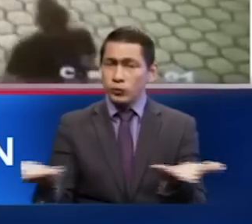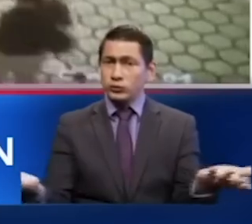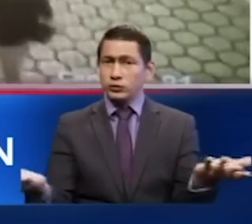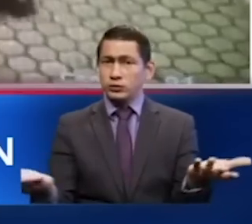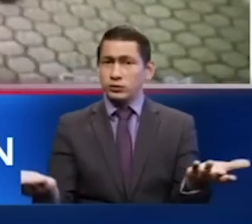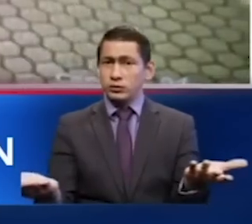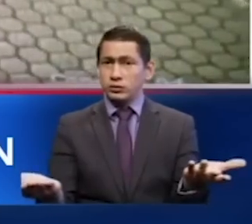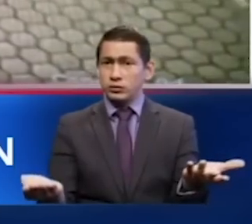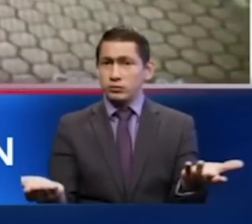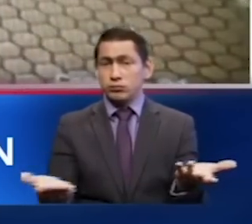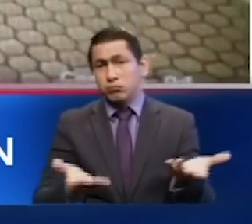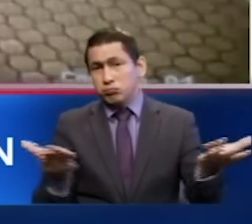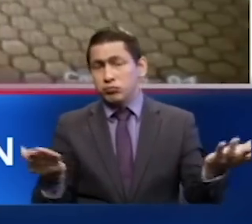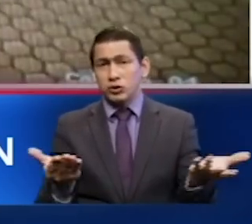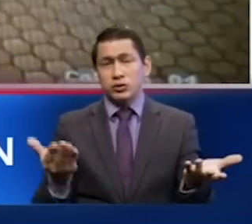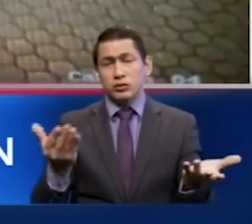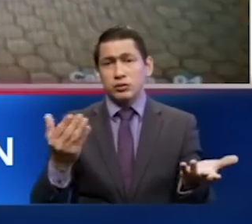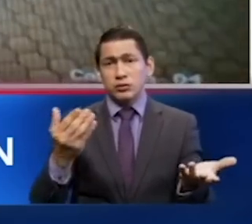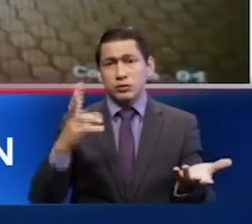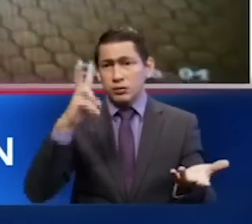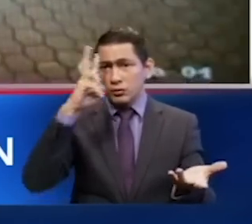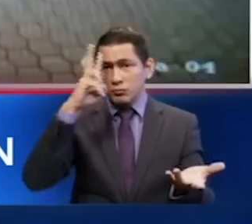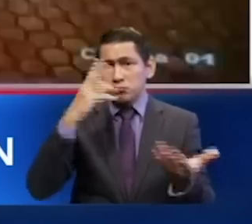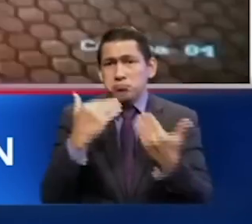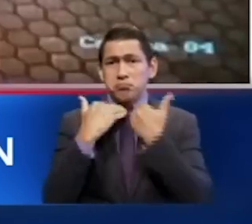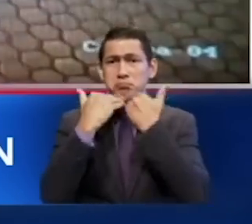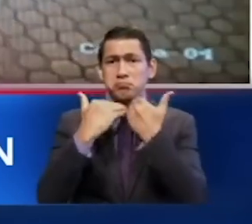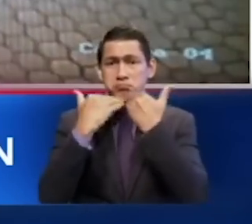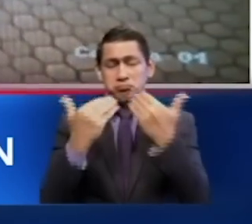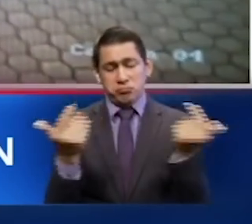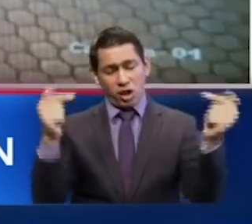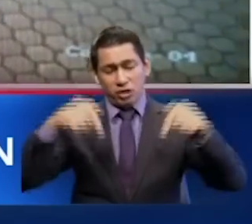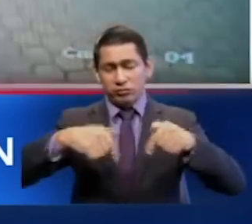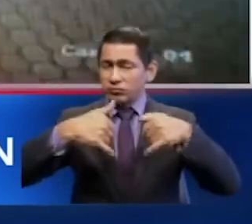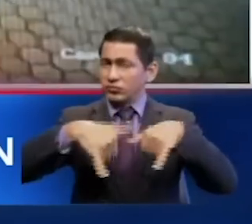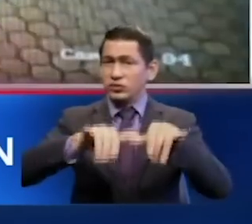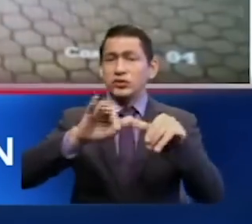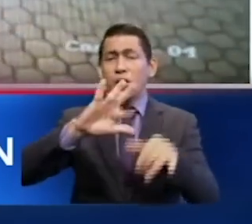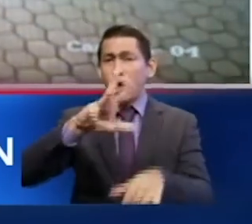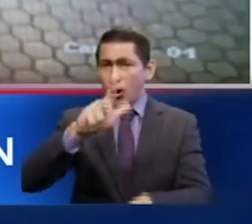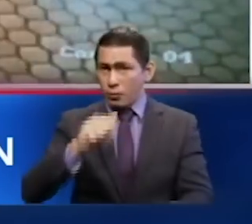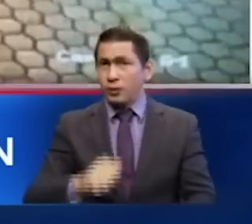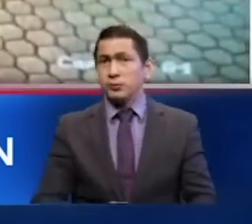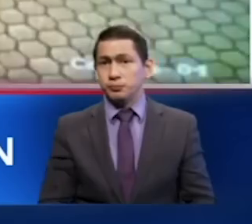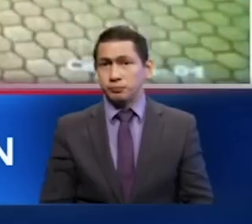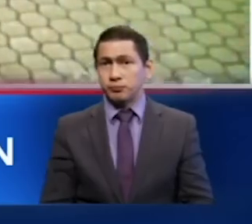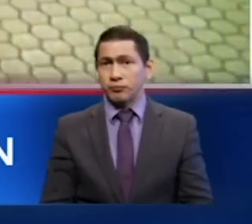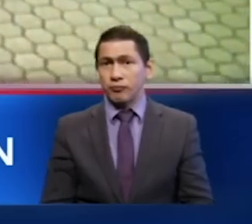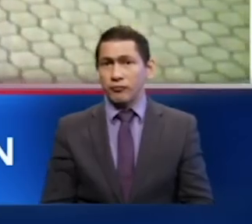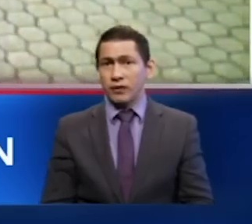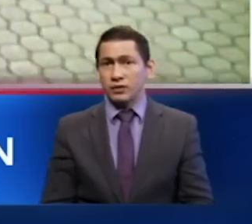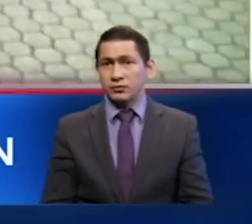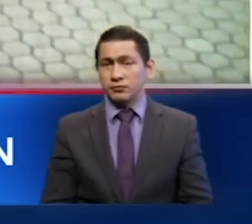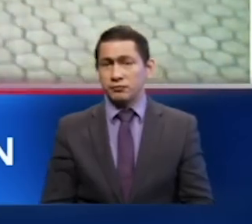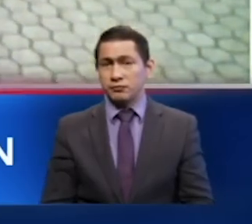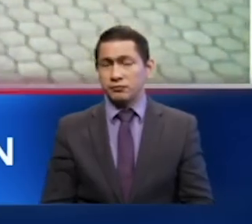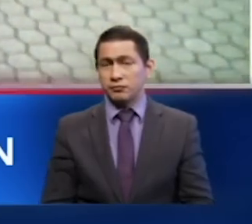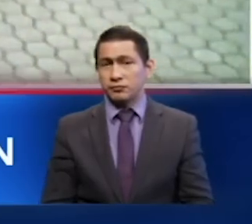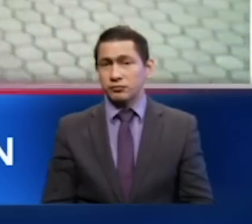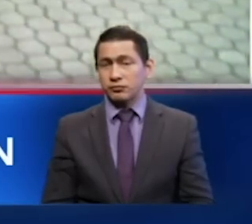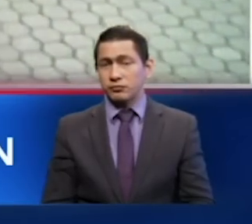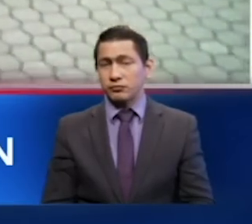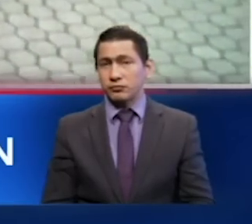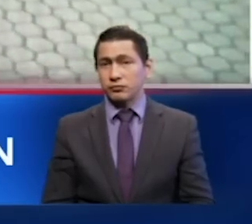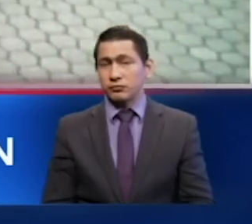ese tiene la costumbre de venir por aquí en el barrio y son para mí 3 veces, no solo una vez.